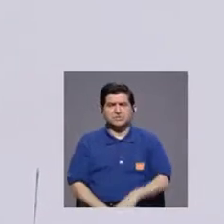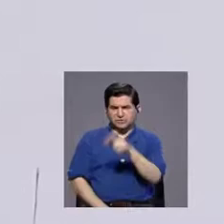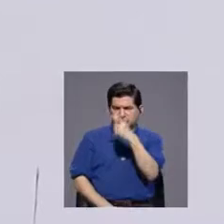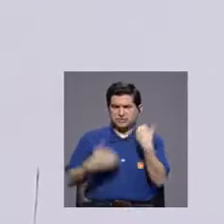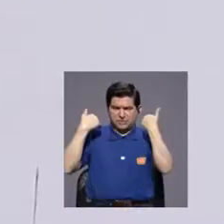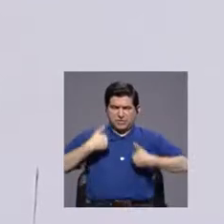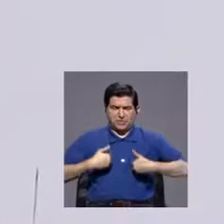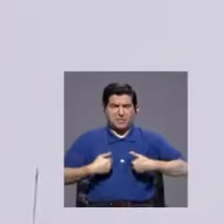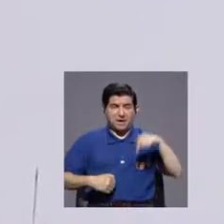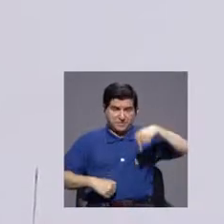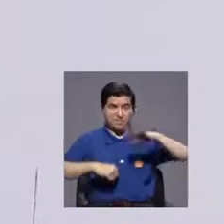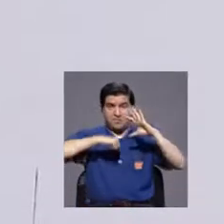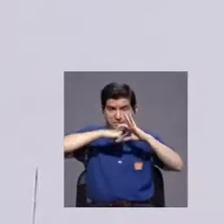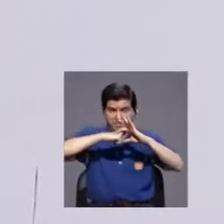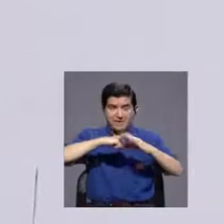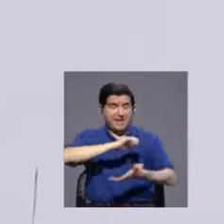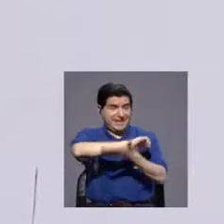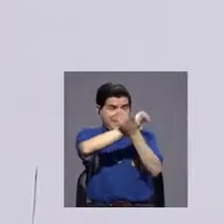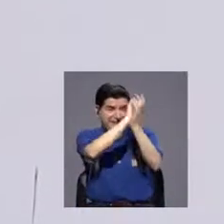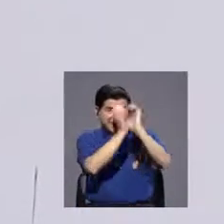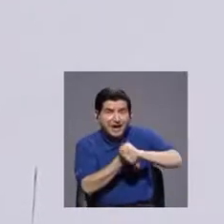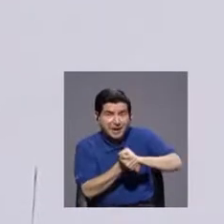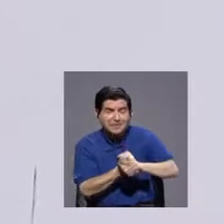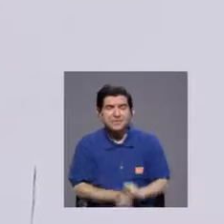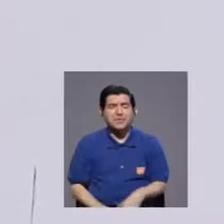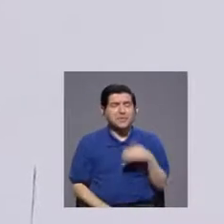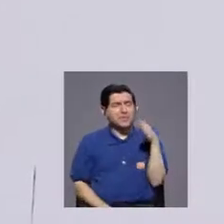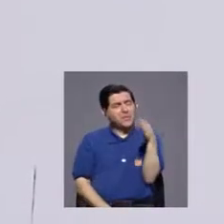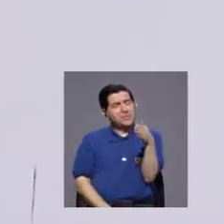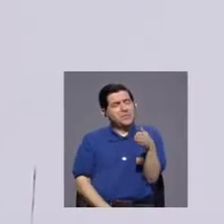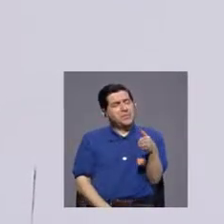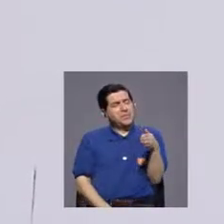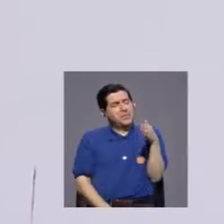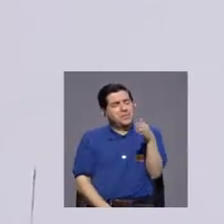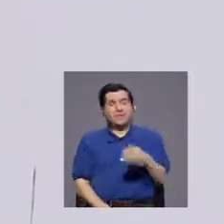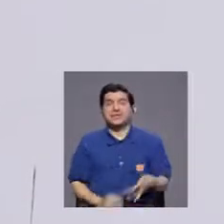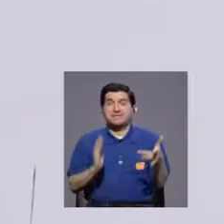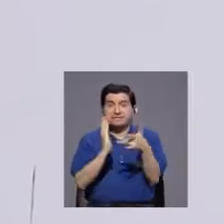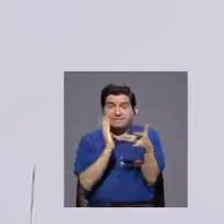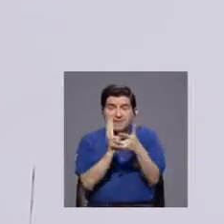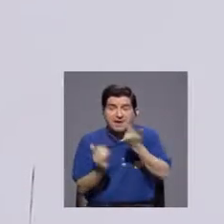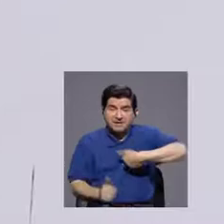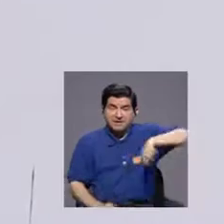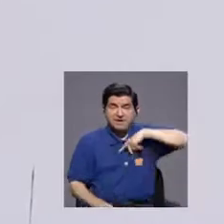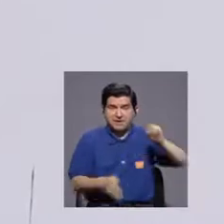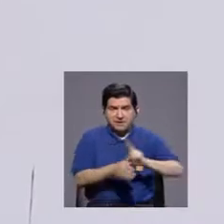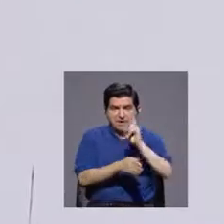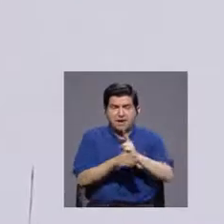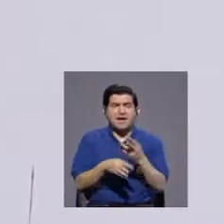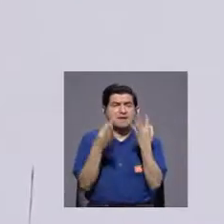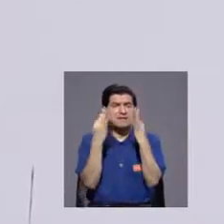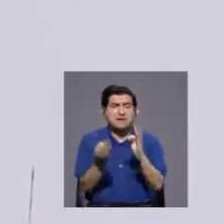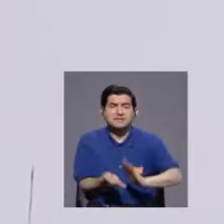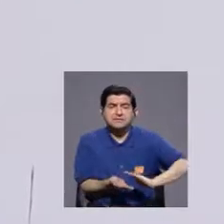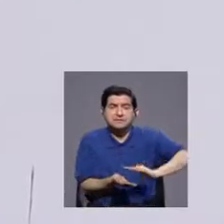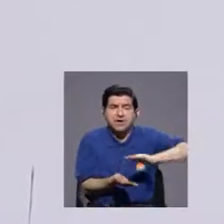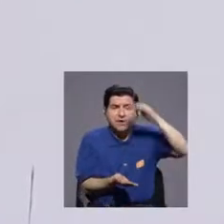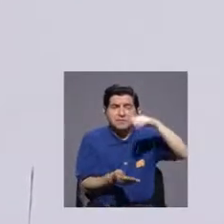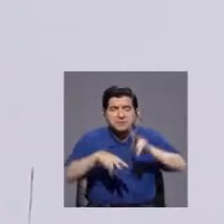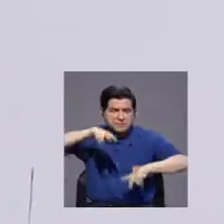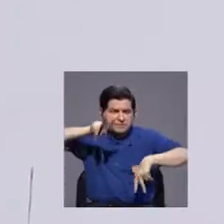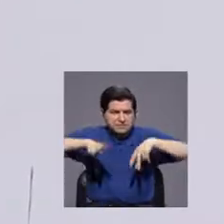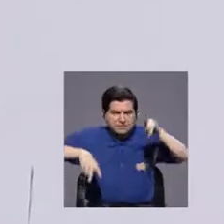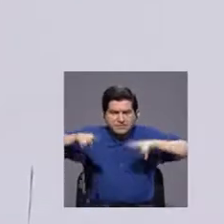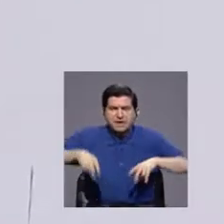está este estos cambios son lentos y esta técnica que nosotros utilizamos lo que trata es de incrementar la variabilidad